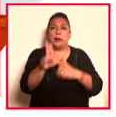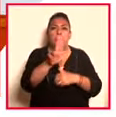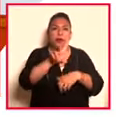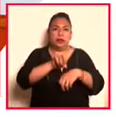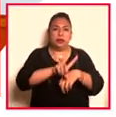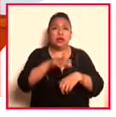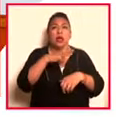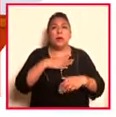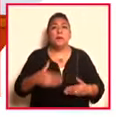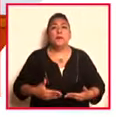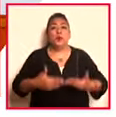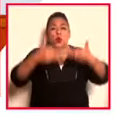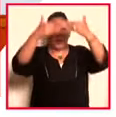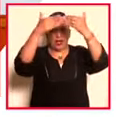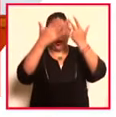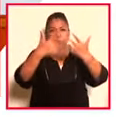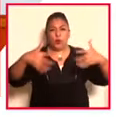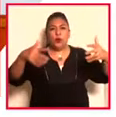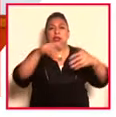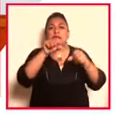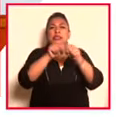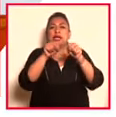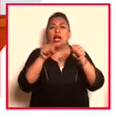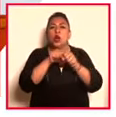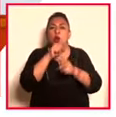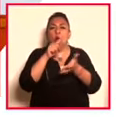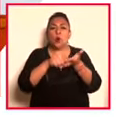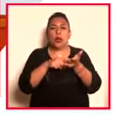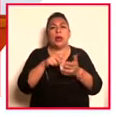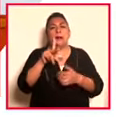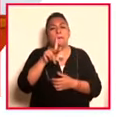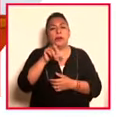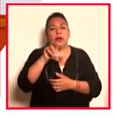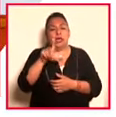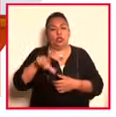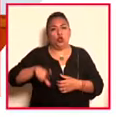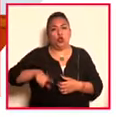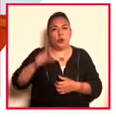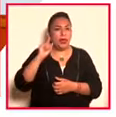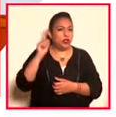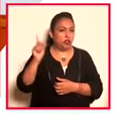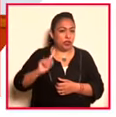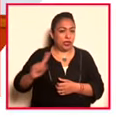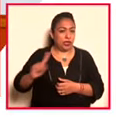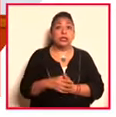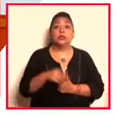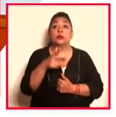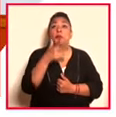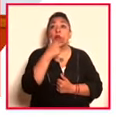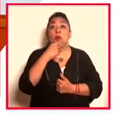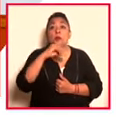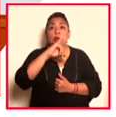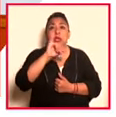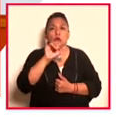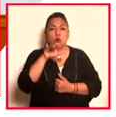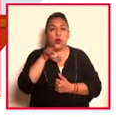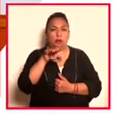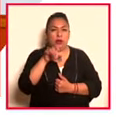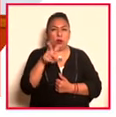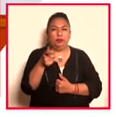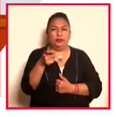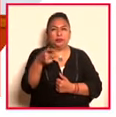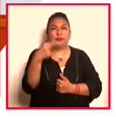un mural cerámico situado en uno de los salones del Palacio de Gobierno de Zacatecas. Juan Manuel le quiso llamar a este espacio